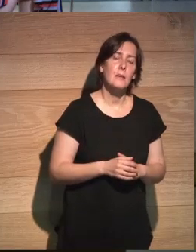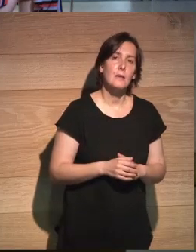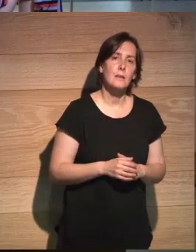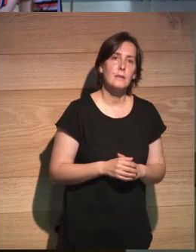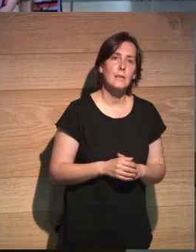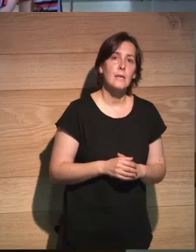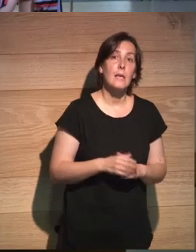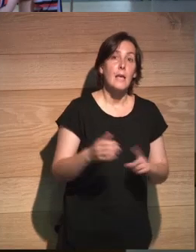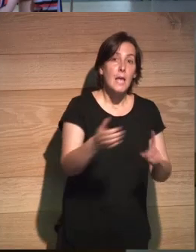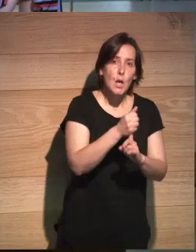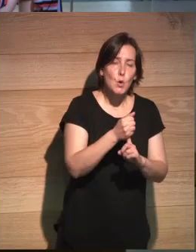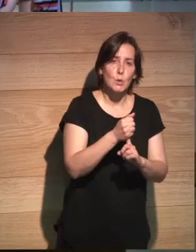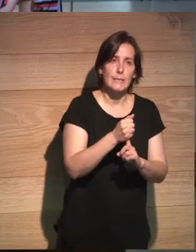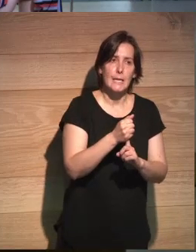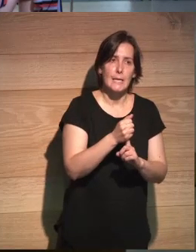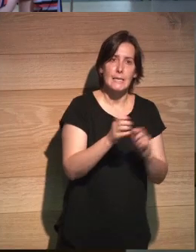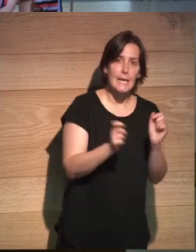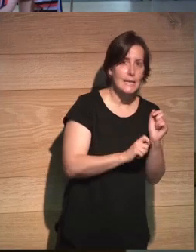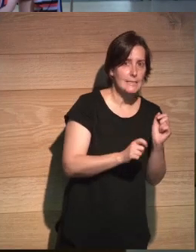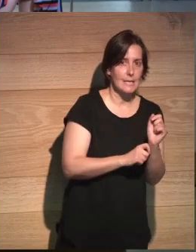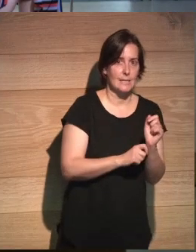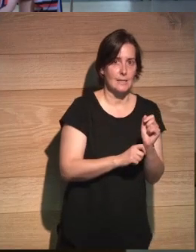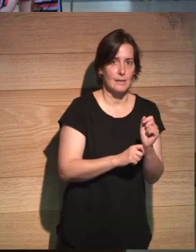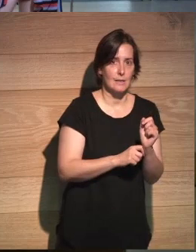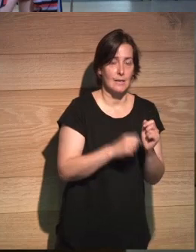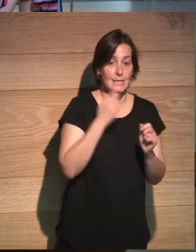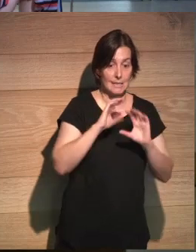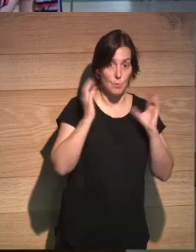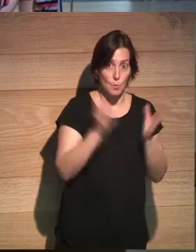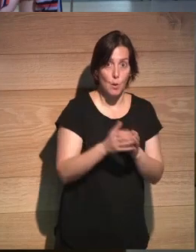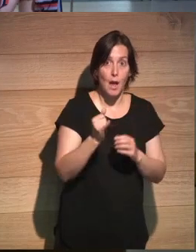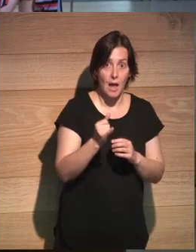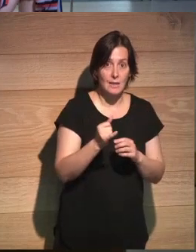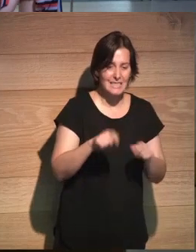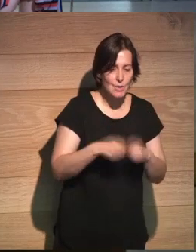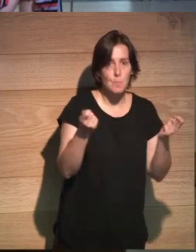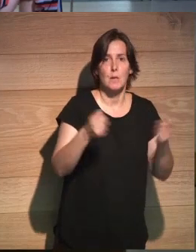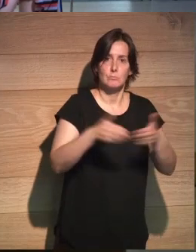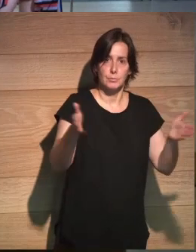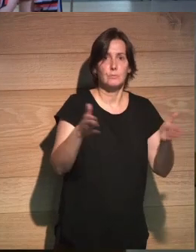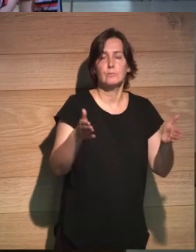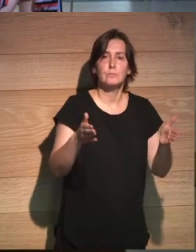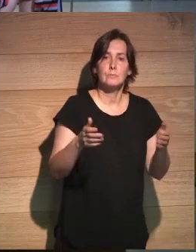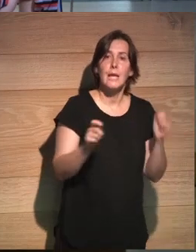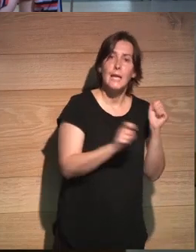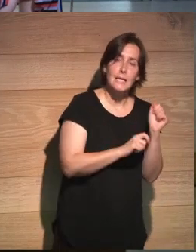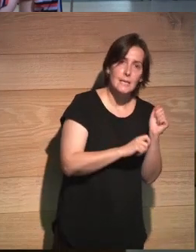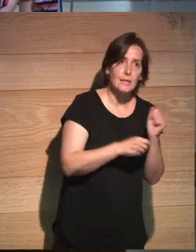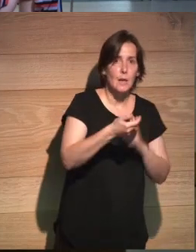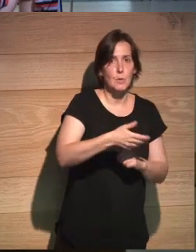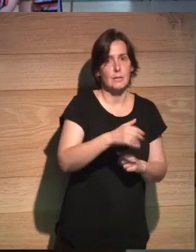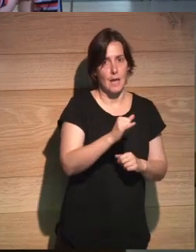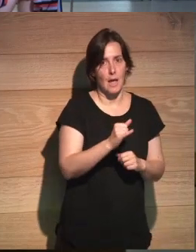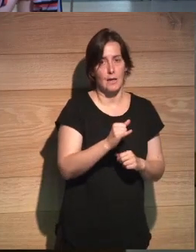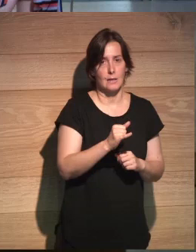con la clave que te permita romper, si es que existe esa burbuja. Y hay algunas claves que son importantes y que yo creo algunas de ellas